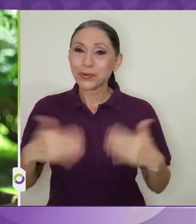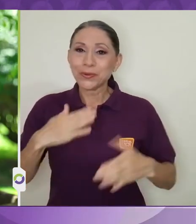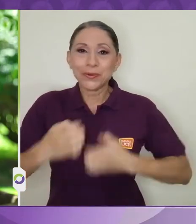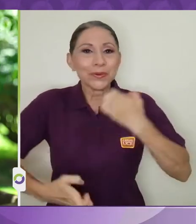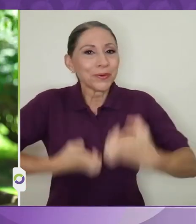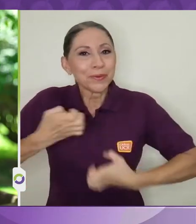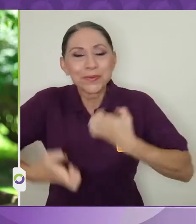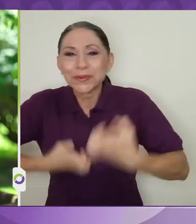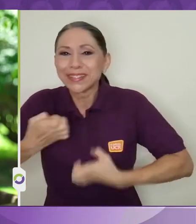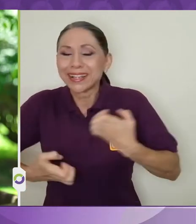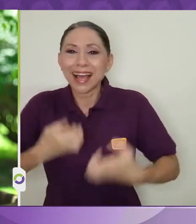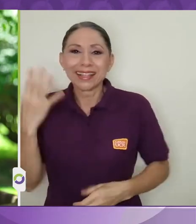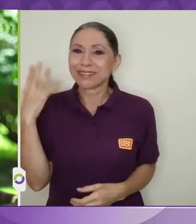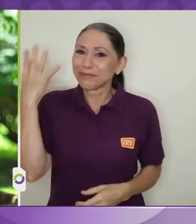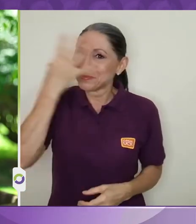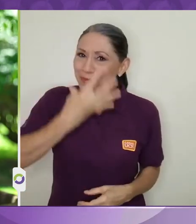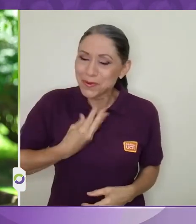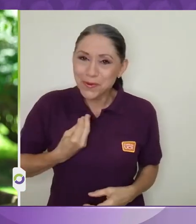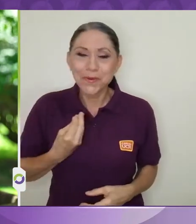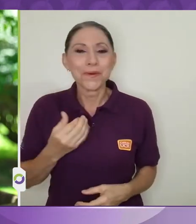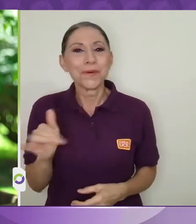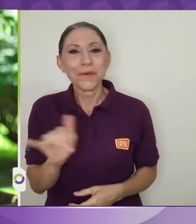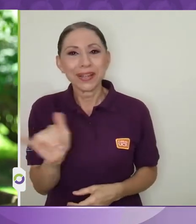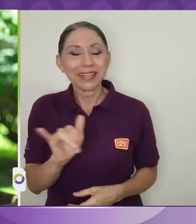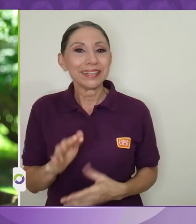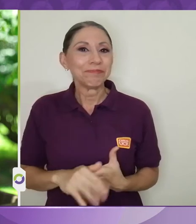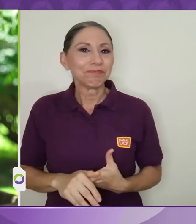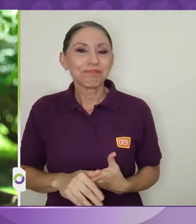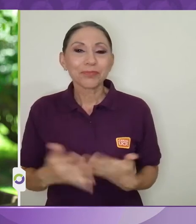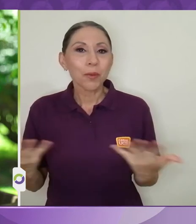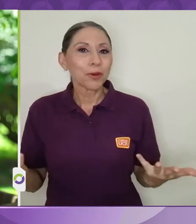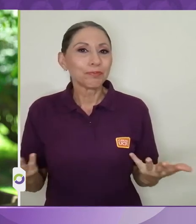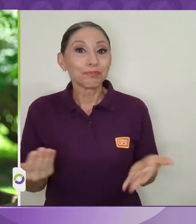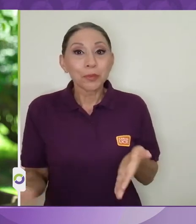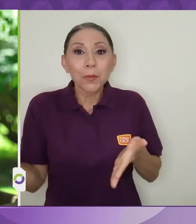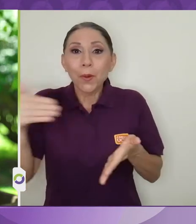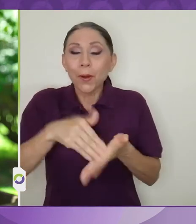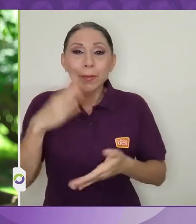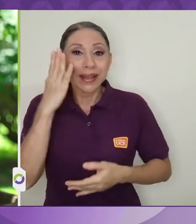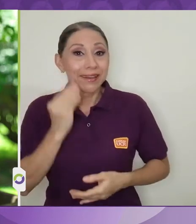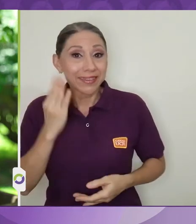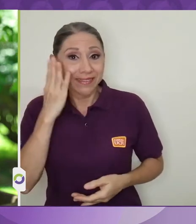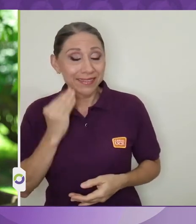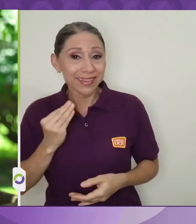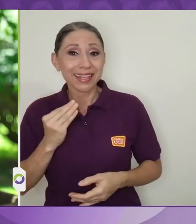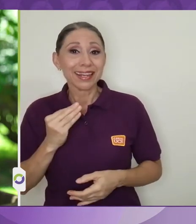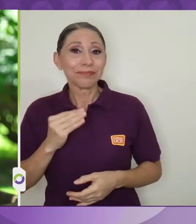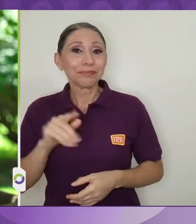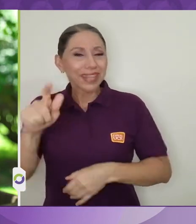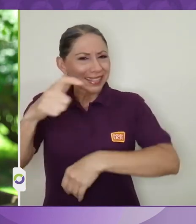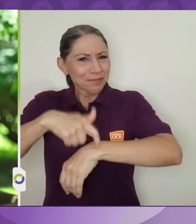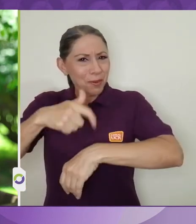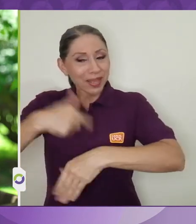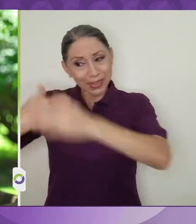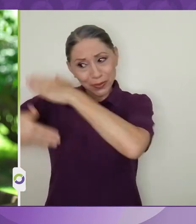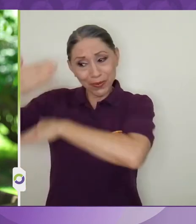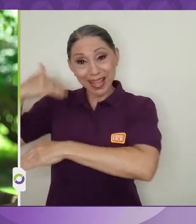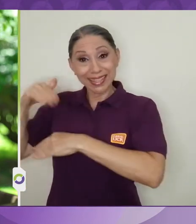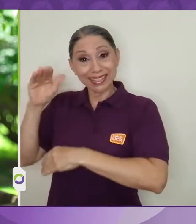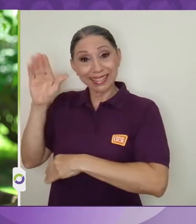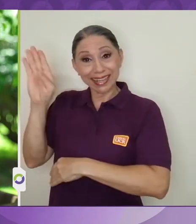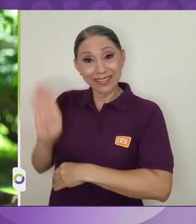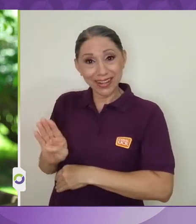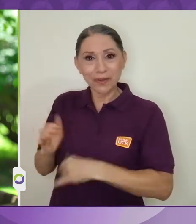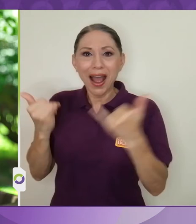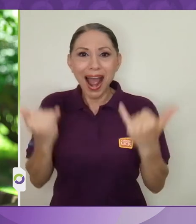Fue demasiado emocionante, o sea, demasiado bonito también, como como volver a vivir ese momento que vivimos en